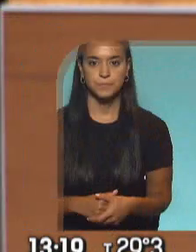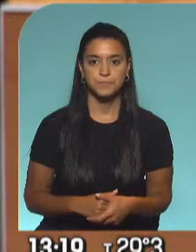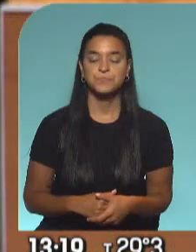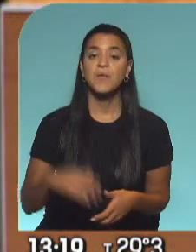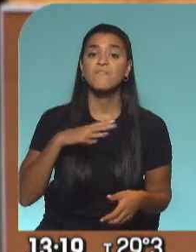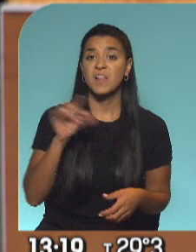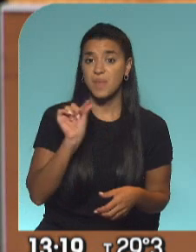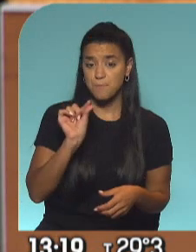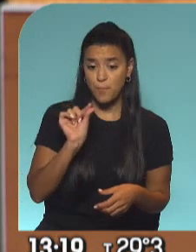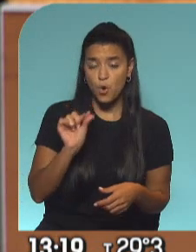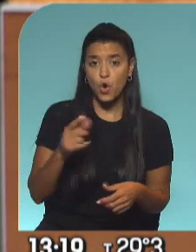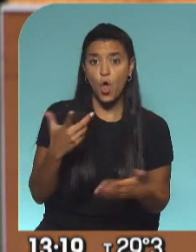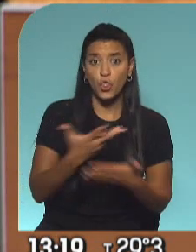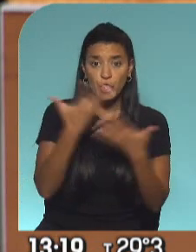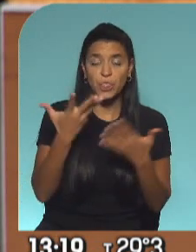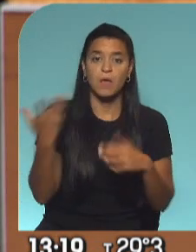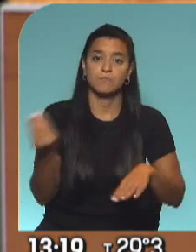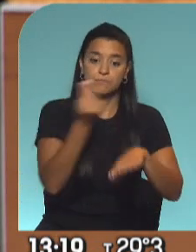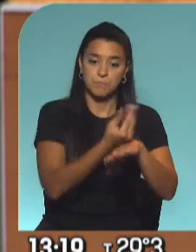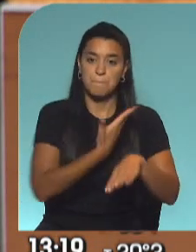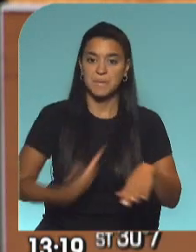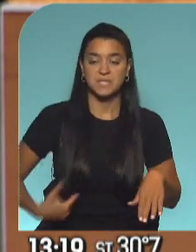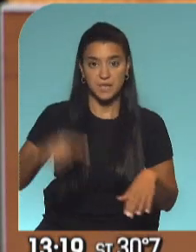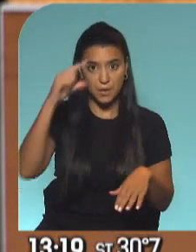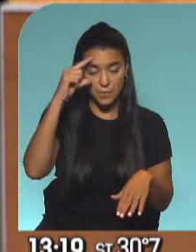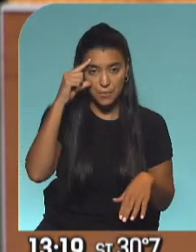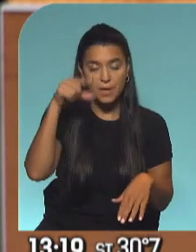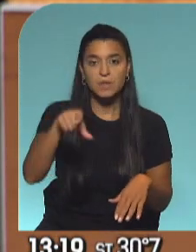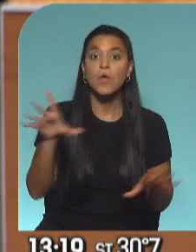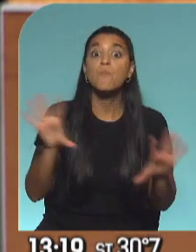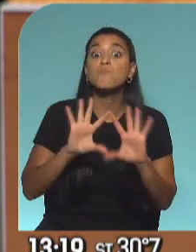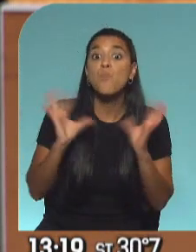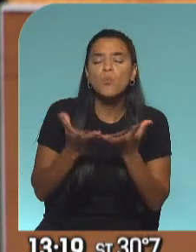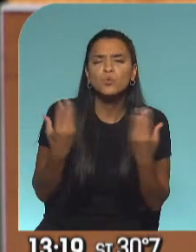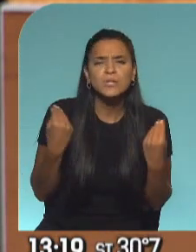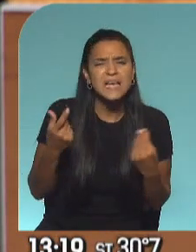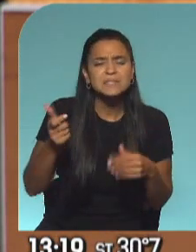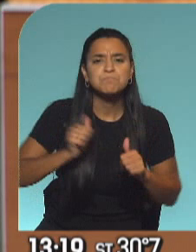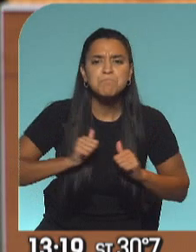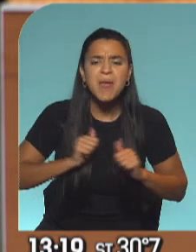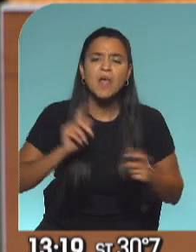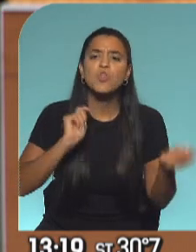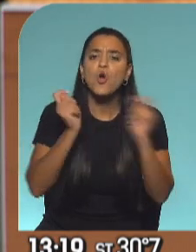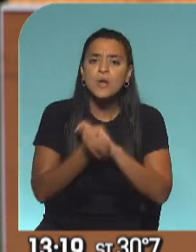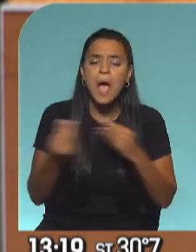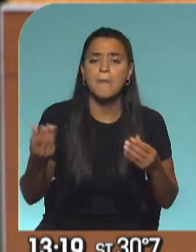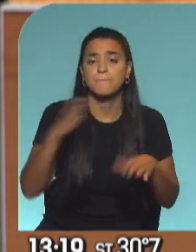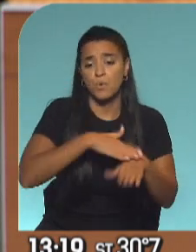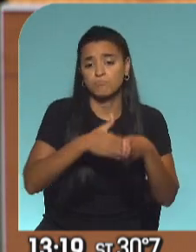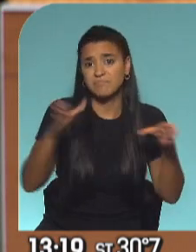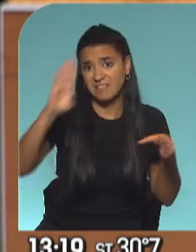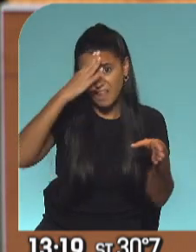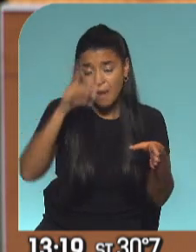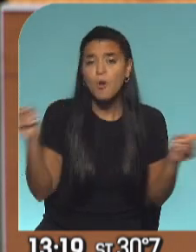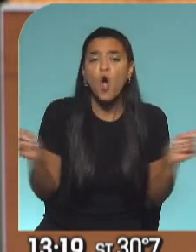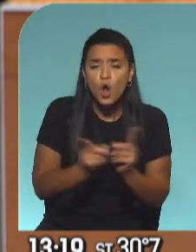Faltan pocos días para que Joe Biden asuma como presidente de Estados Unidos. El mundo espera cambios respecto de la era Trump, una era breve pero que produjo una